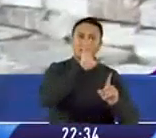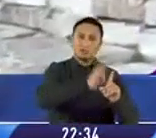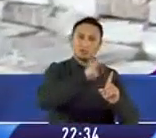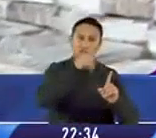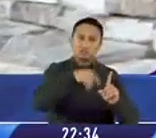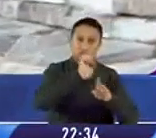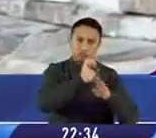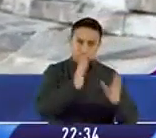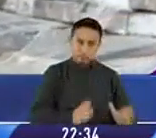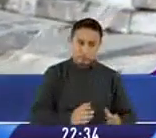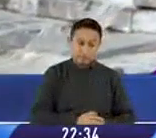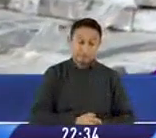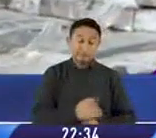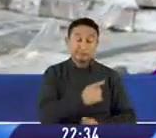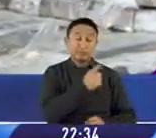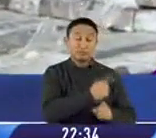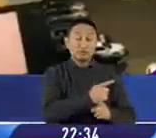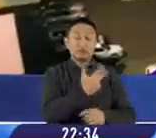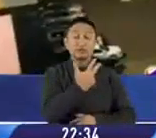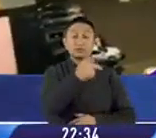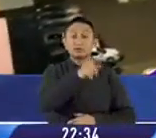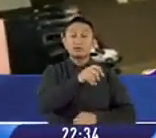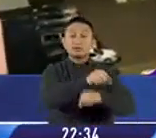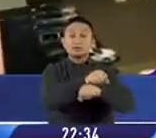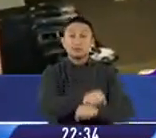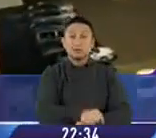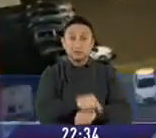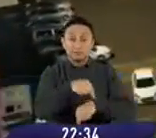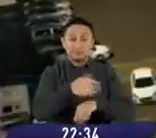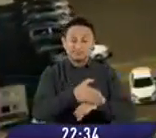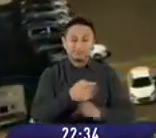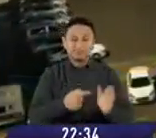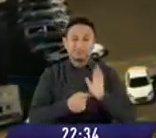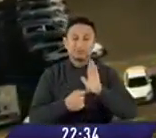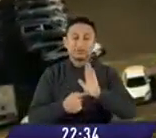ecuatoriano. Por este caso hay 3 detenidos, les contamos en breve.